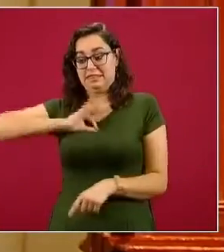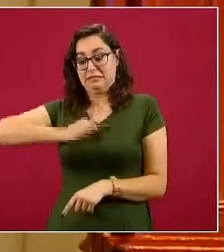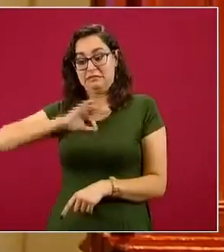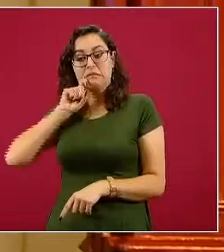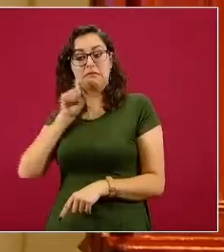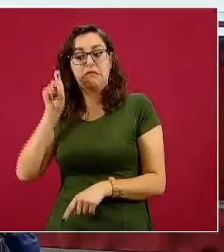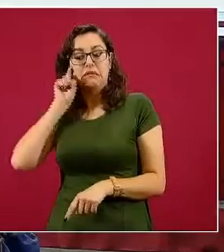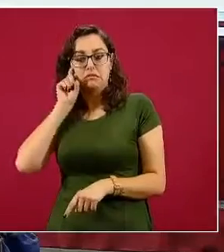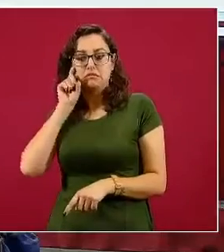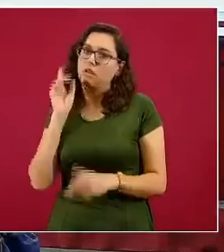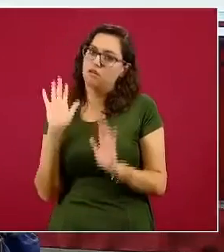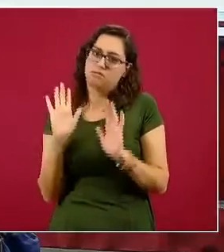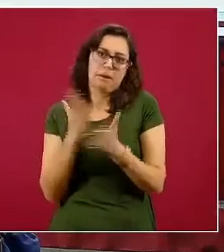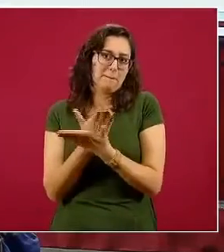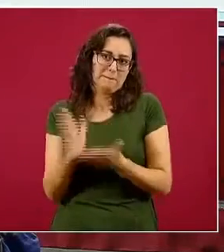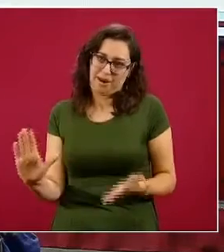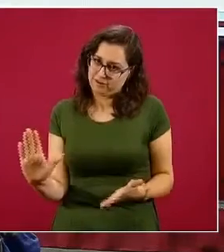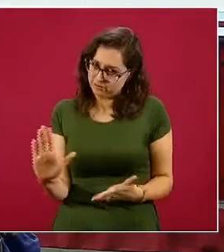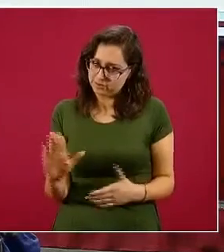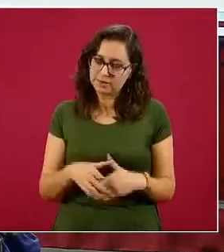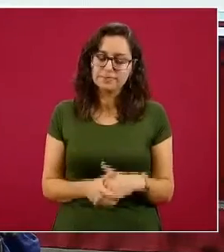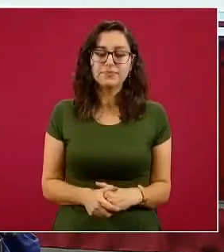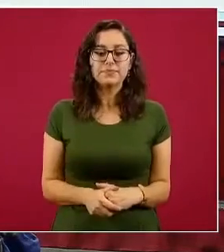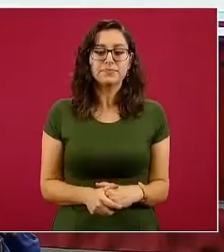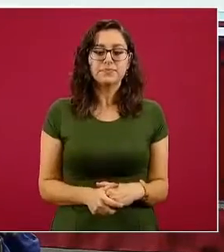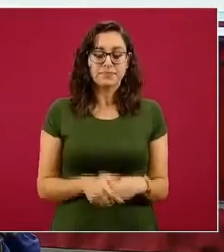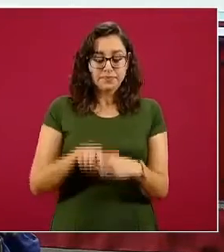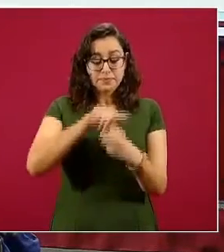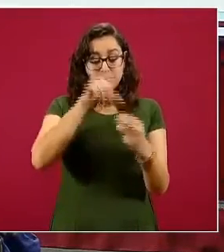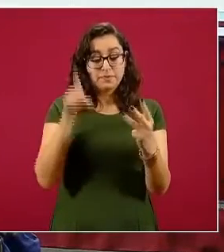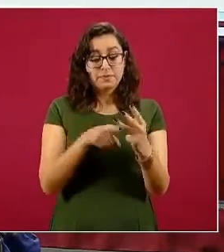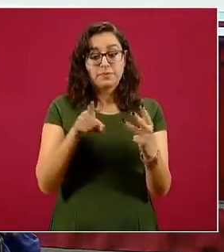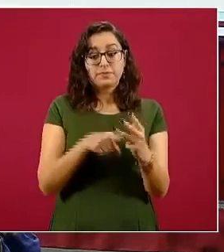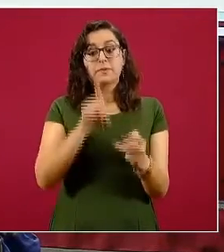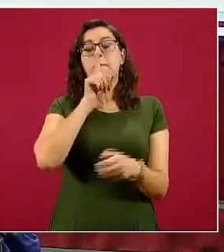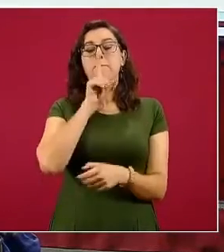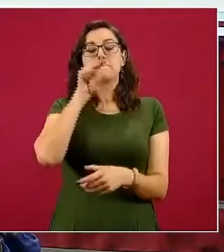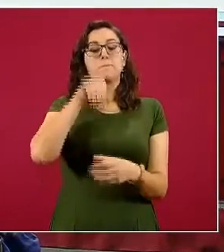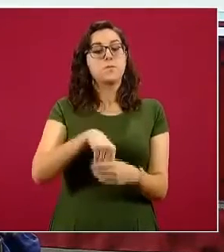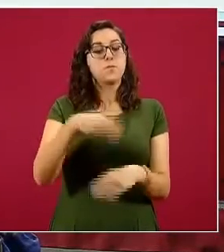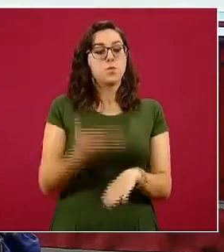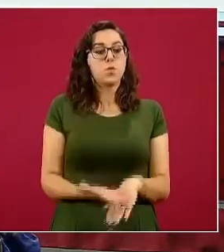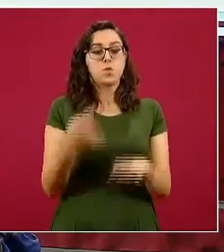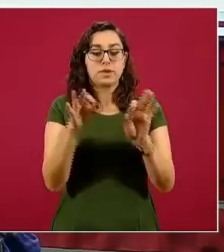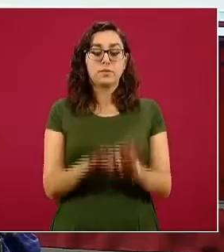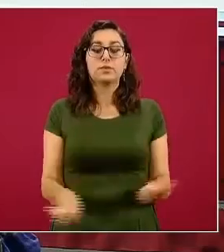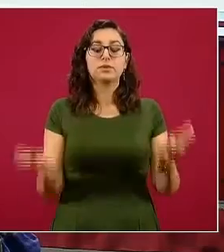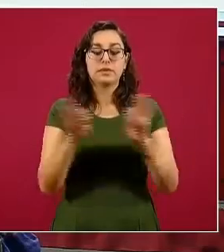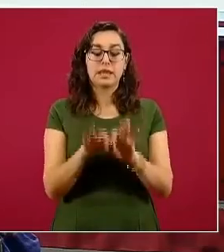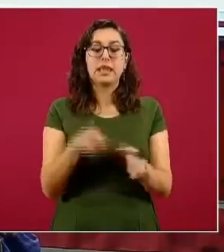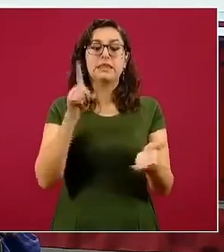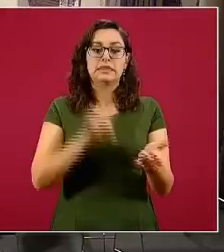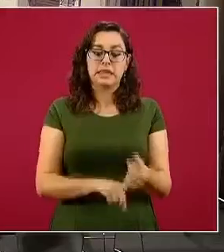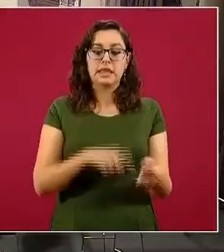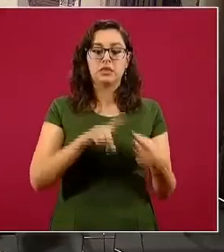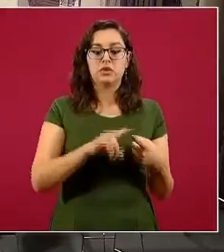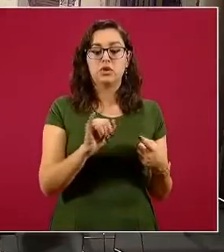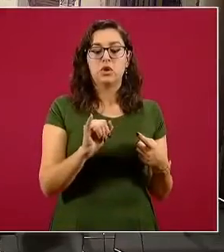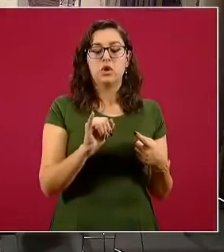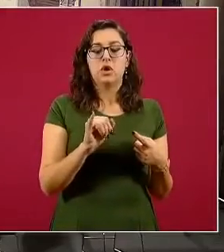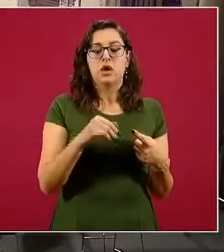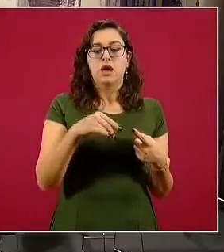sexual. La confidencialidad es sumamente importante y en el sector salud, en el IMSS y en el